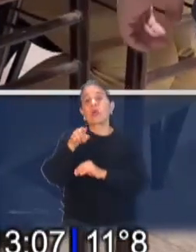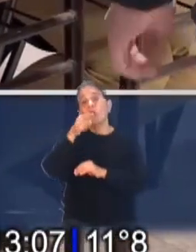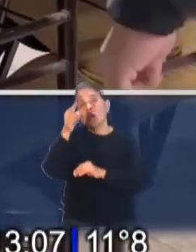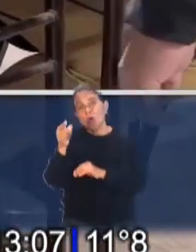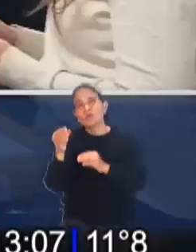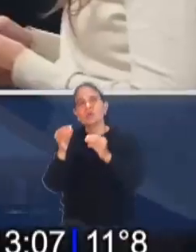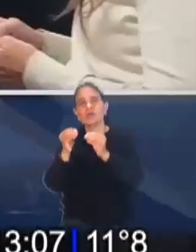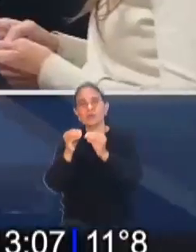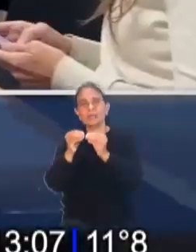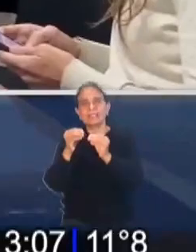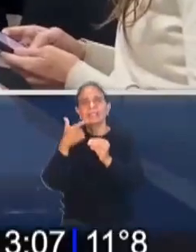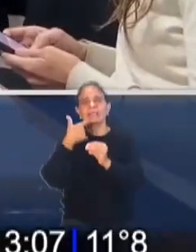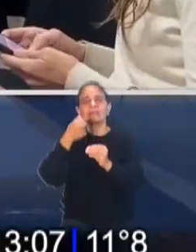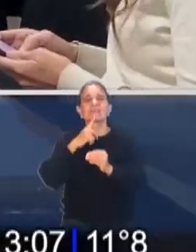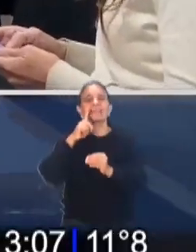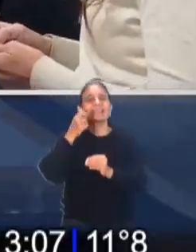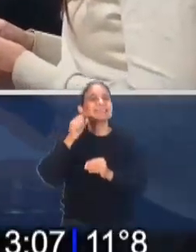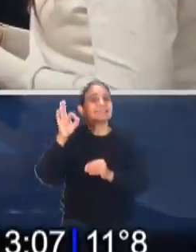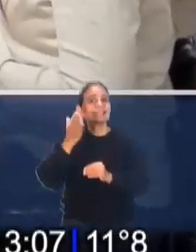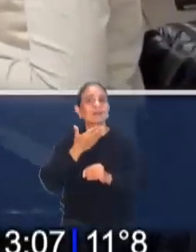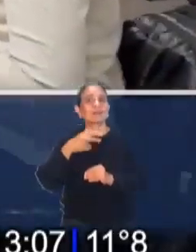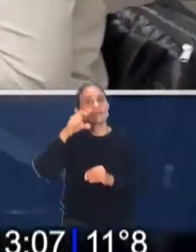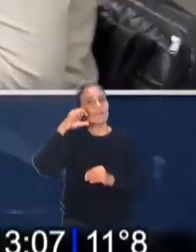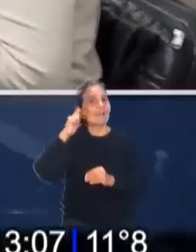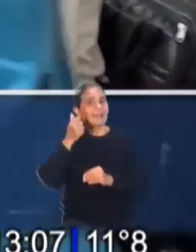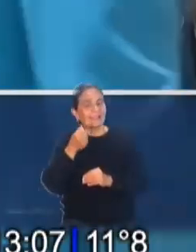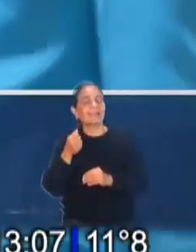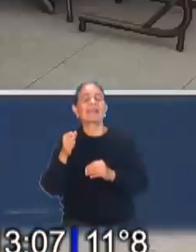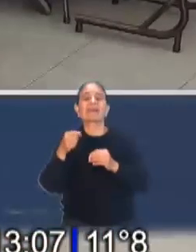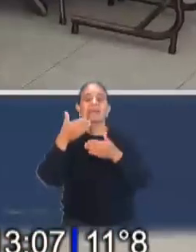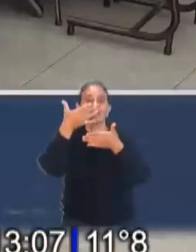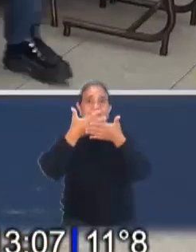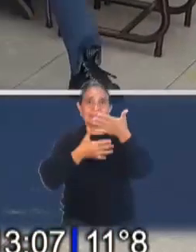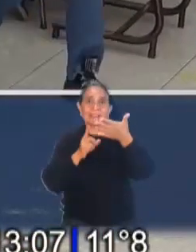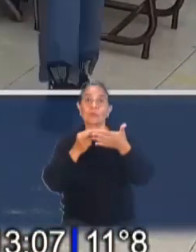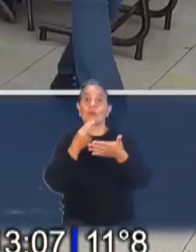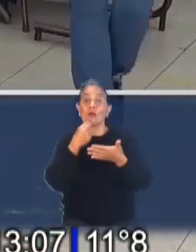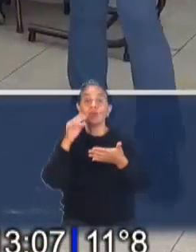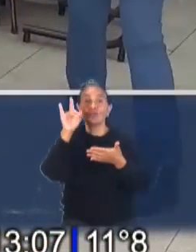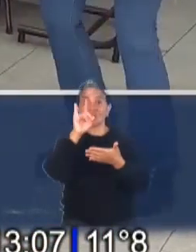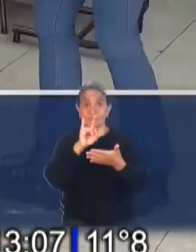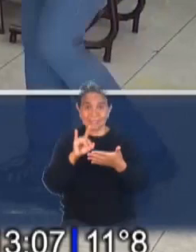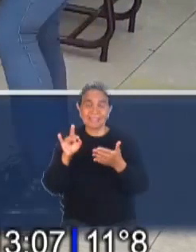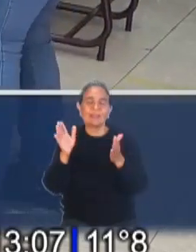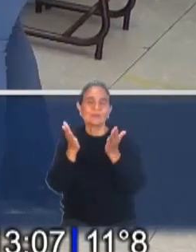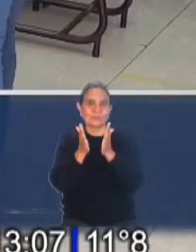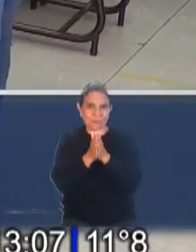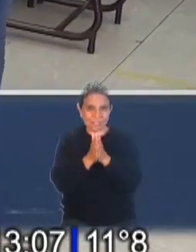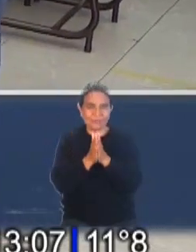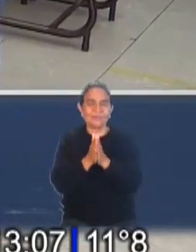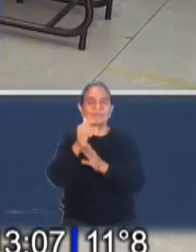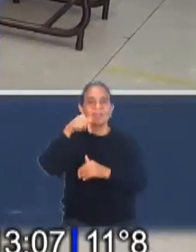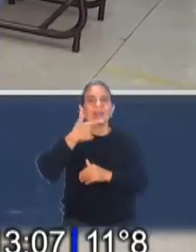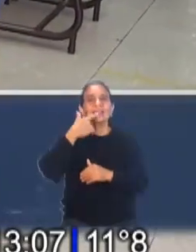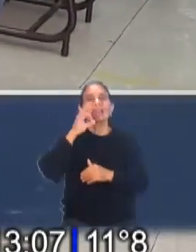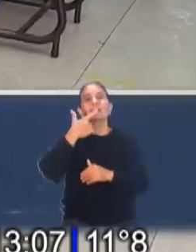Santiago Farenga en la lista 11 Universitarios Unidos. De esa forma, Sosa